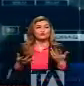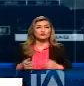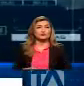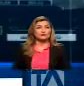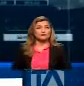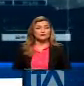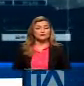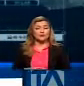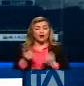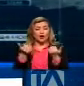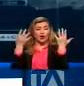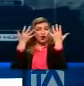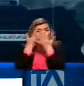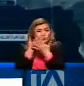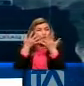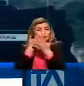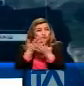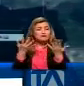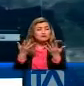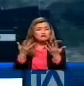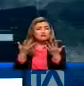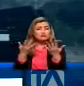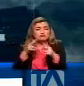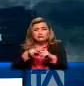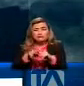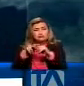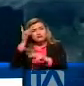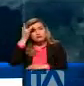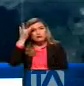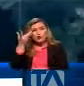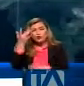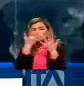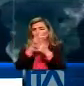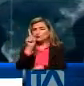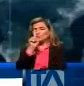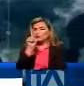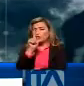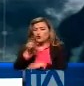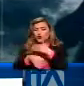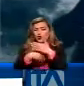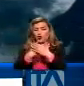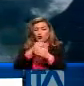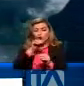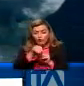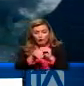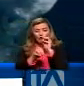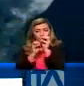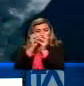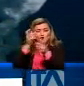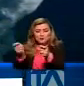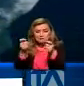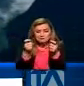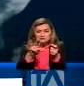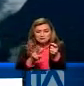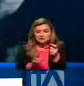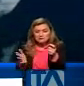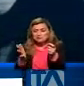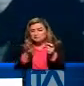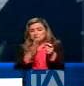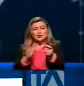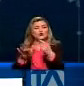pretender concluir que ahora, por qué razón se hace esta revisión. Todos los informes del Consejo de Administración Legislativa